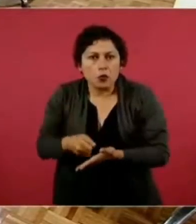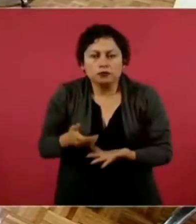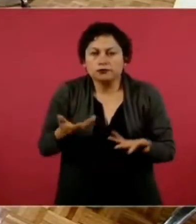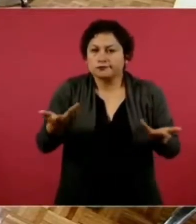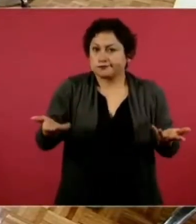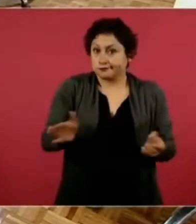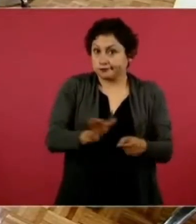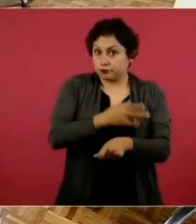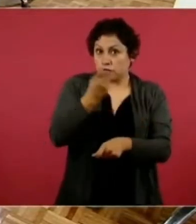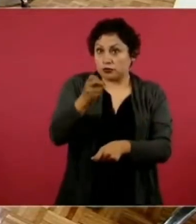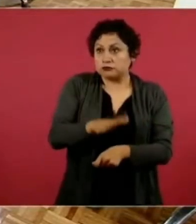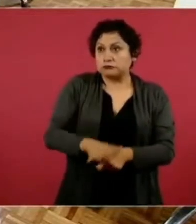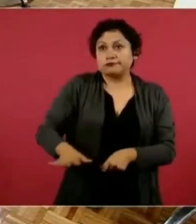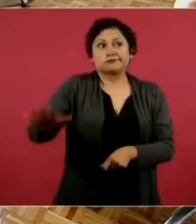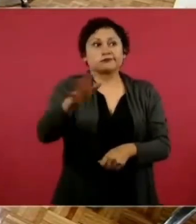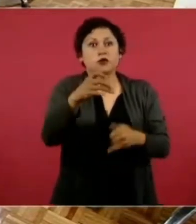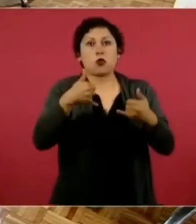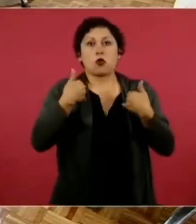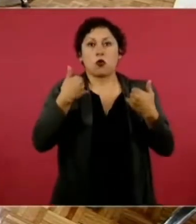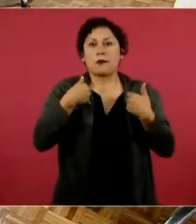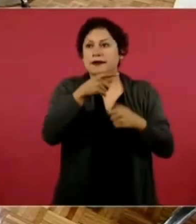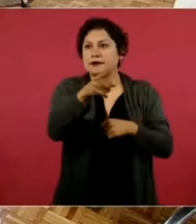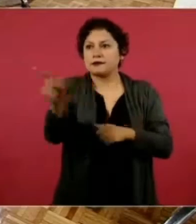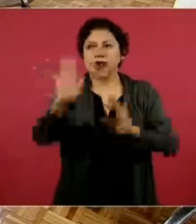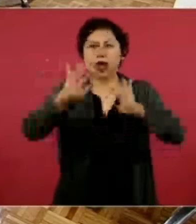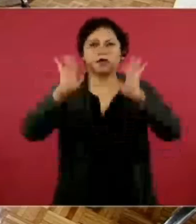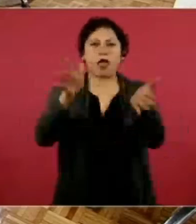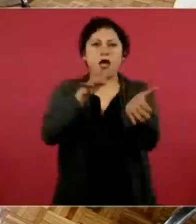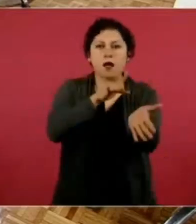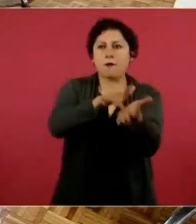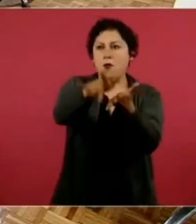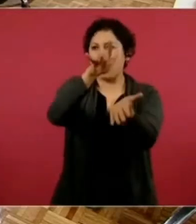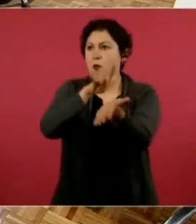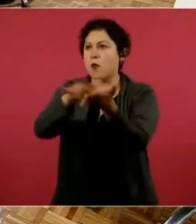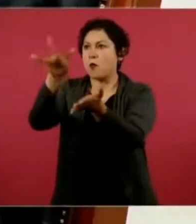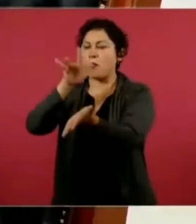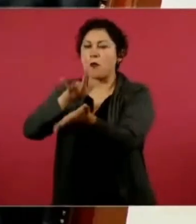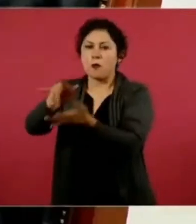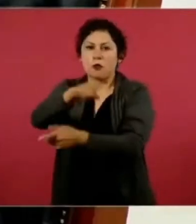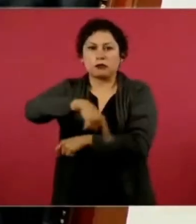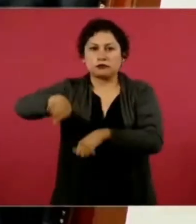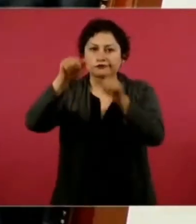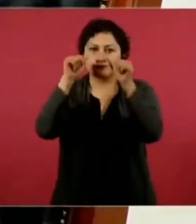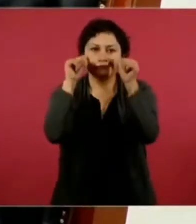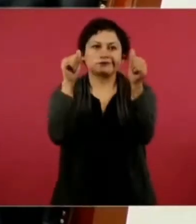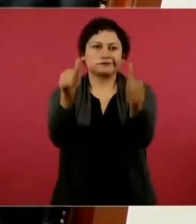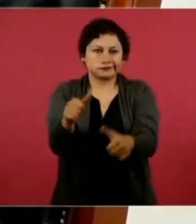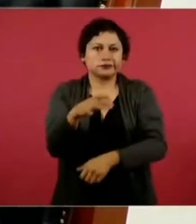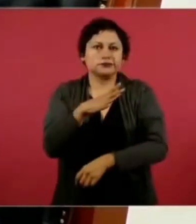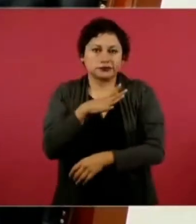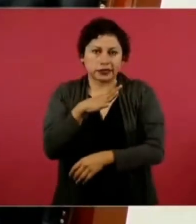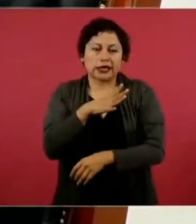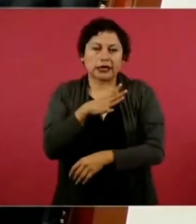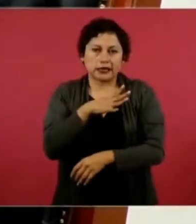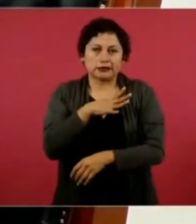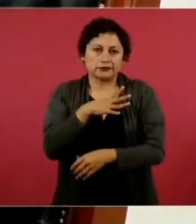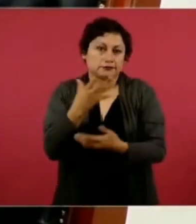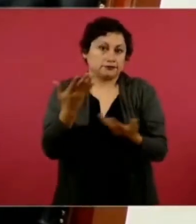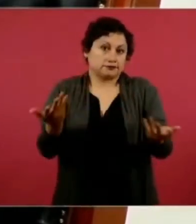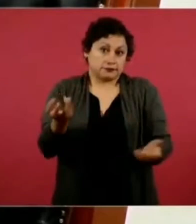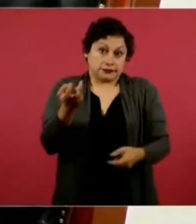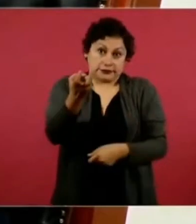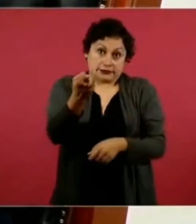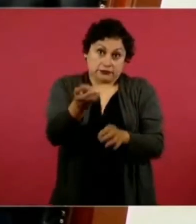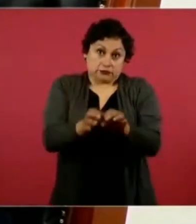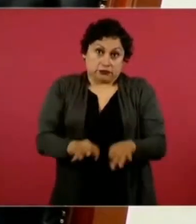jóvenes están atendidos. Es muy importante también que se conozca de que México